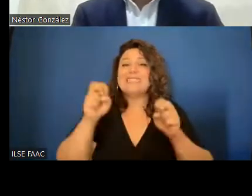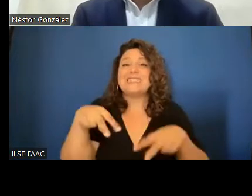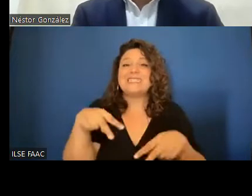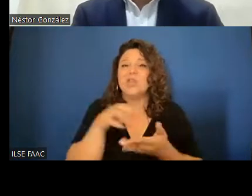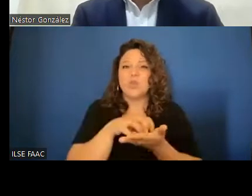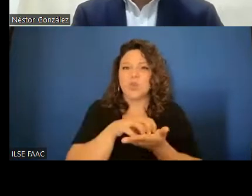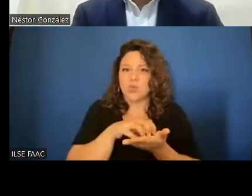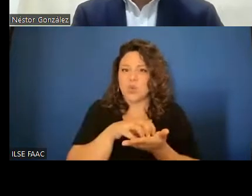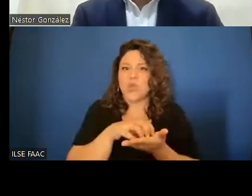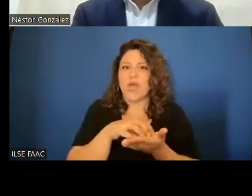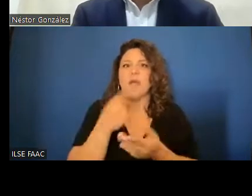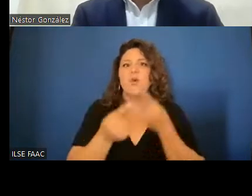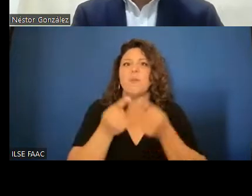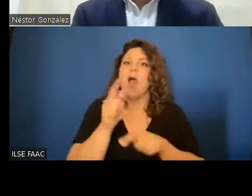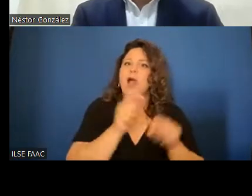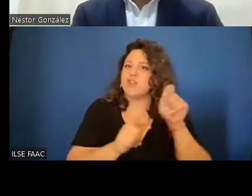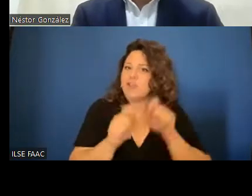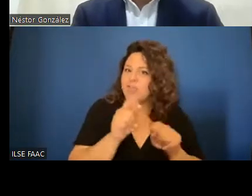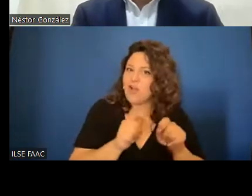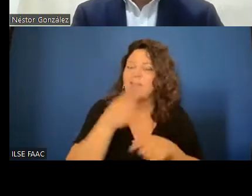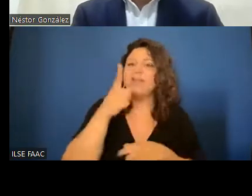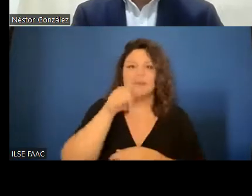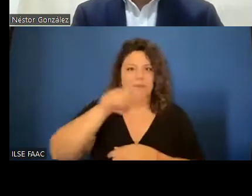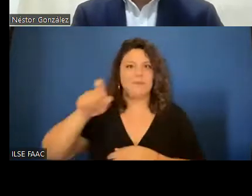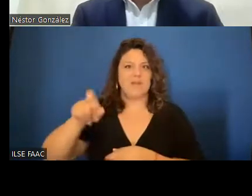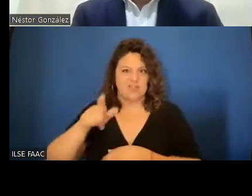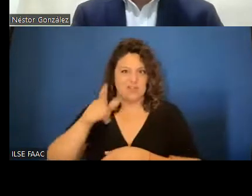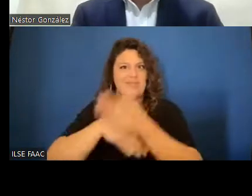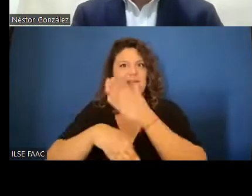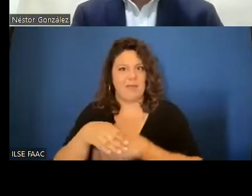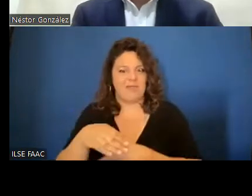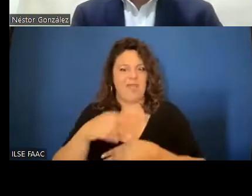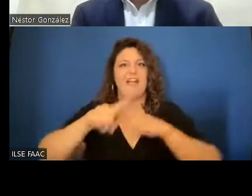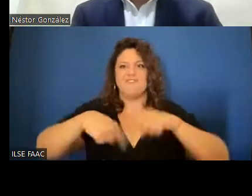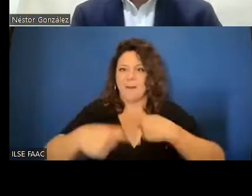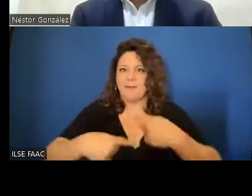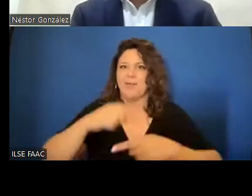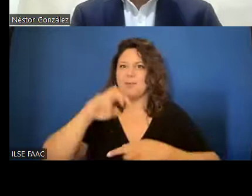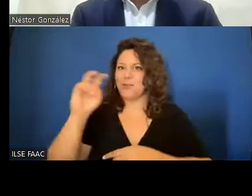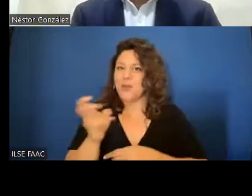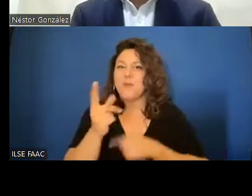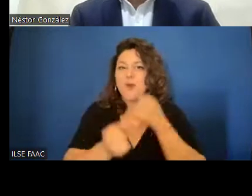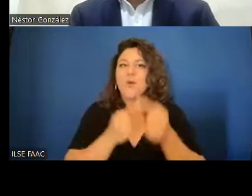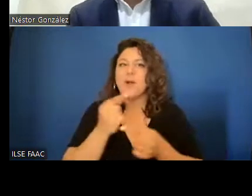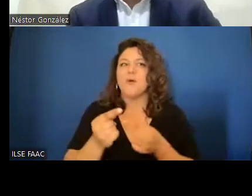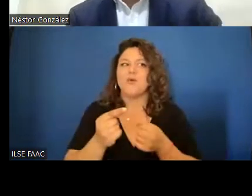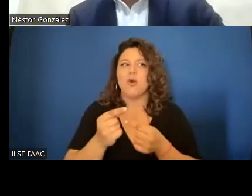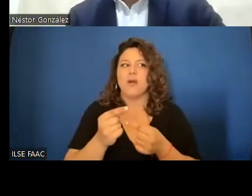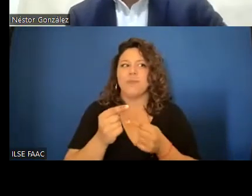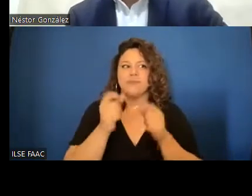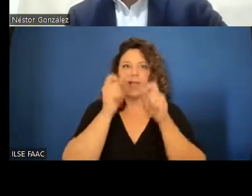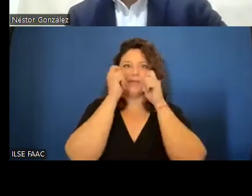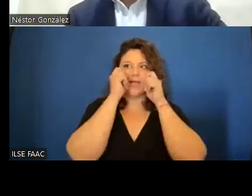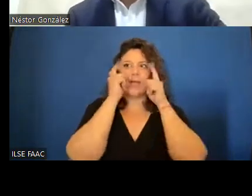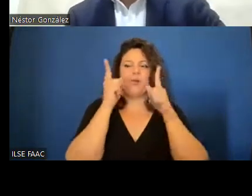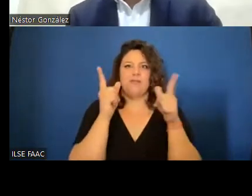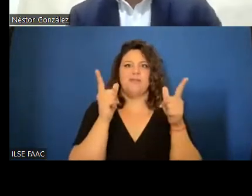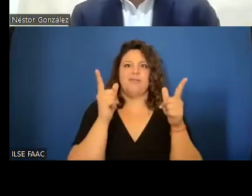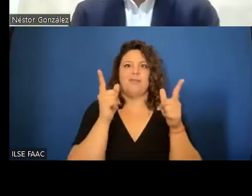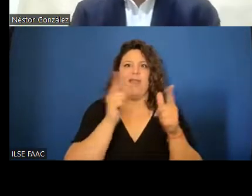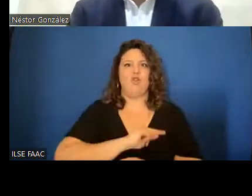o servirse del apoyo de familiares y conocidos, pues simplemente para poder pedir una cita en el sistema sanitario.